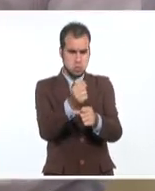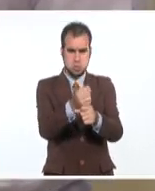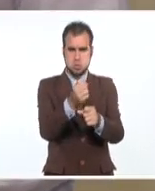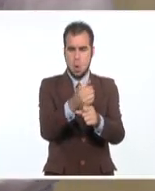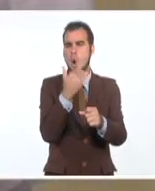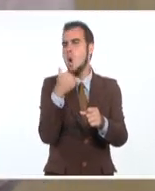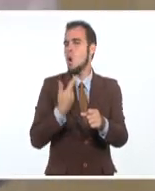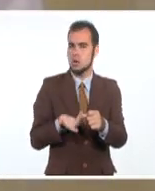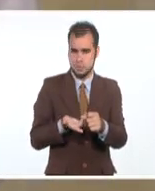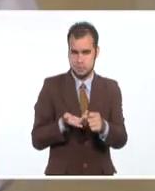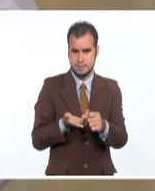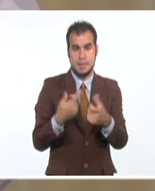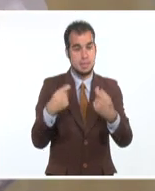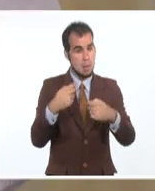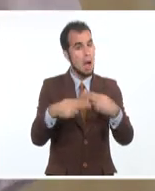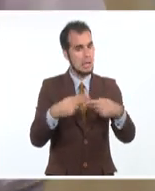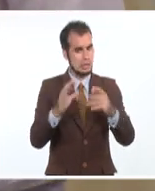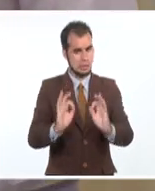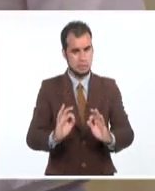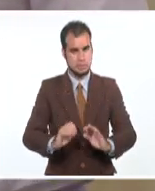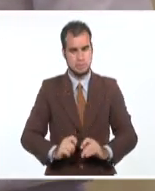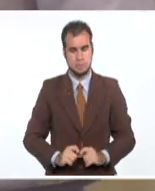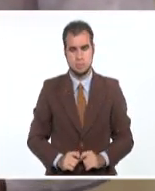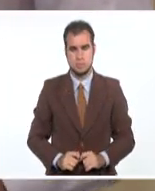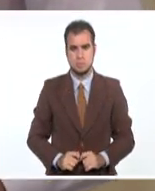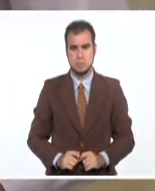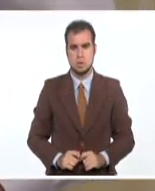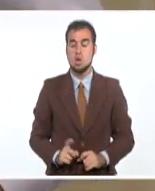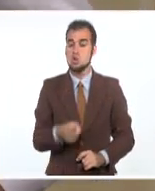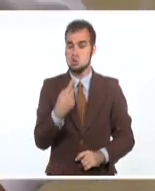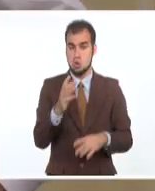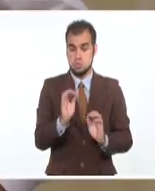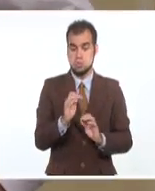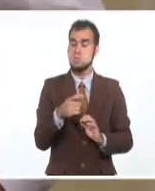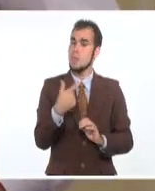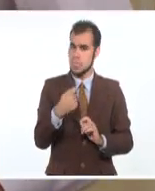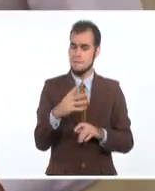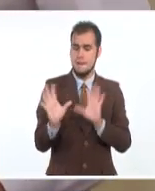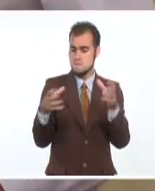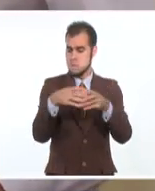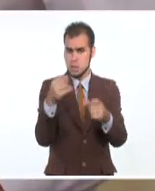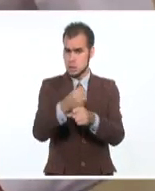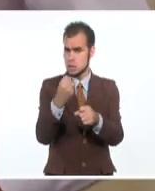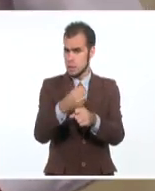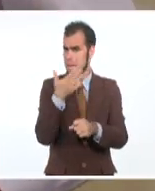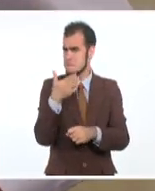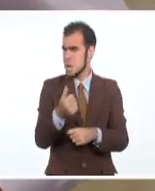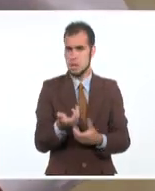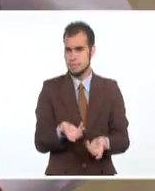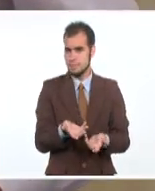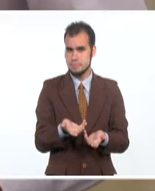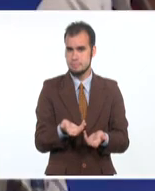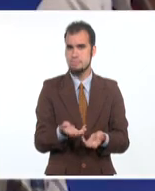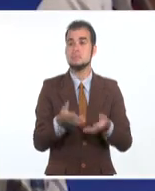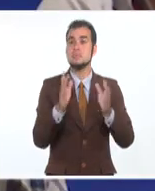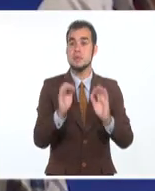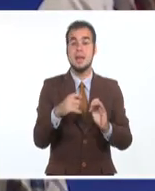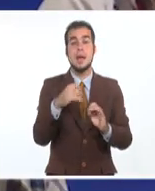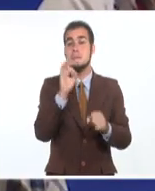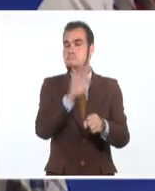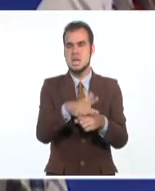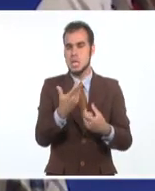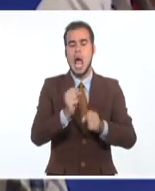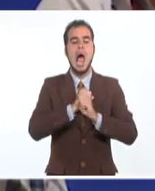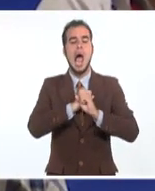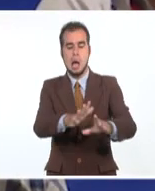Y a mi modo de ver, la mejor manera en que nosotros defendemos unidad y continuidad es partiendo de la ejemplaridad. Los